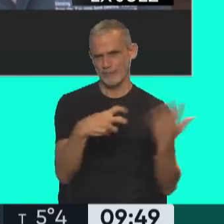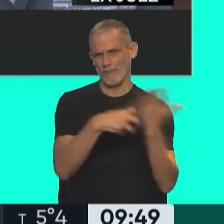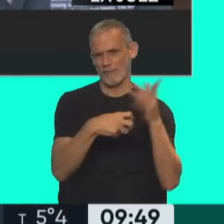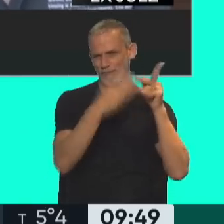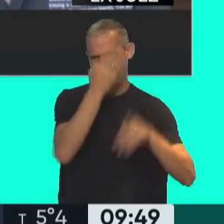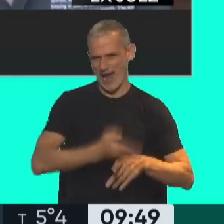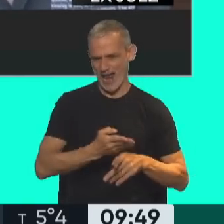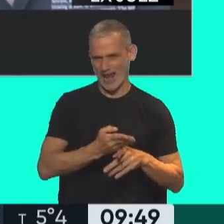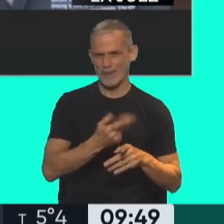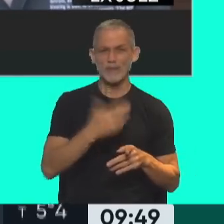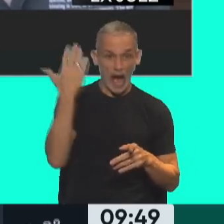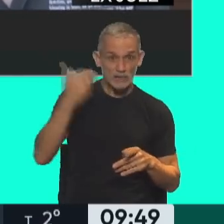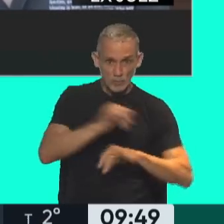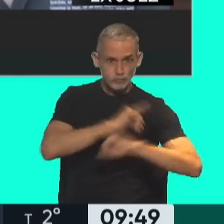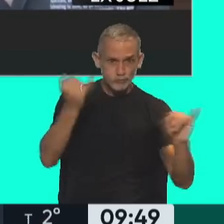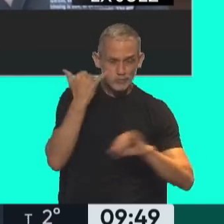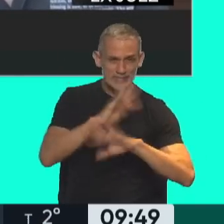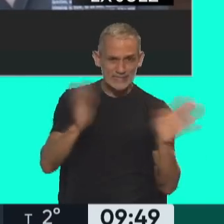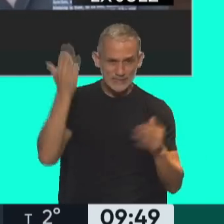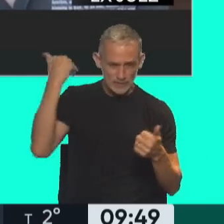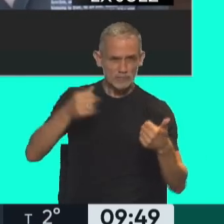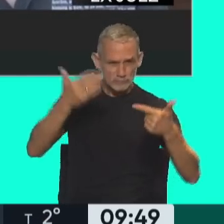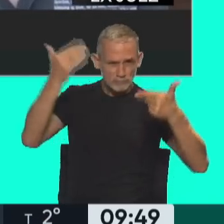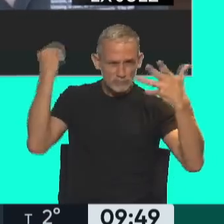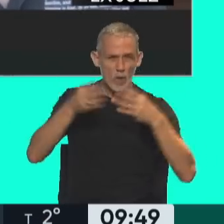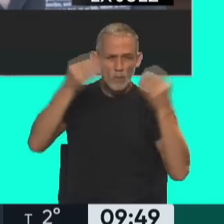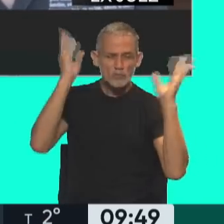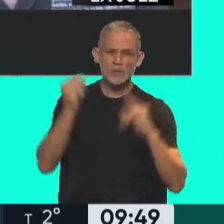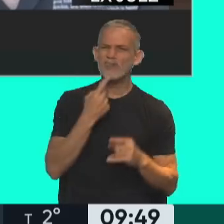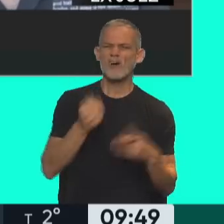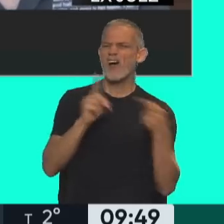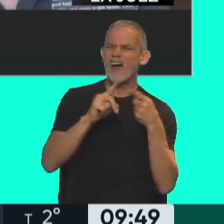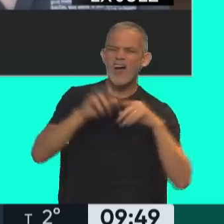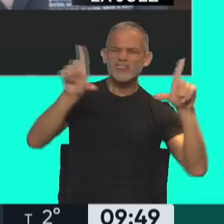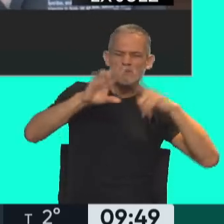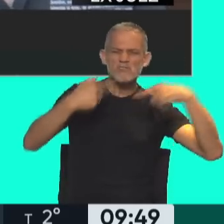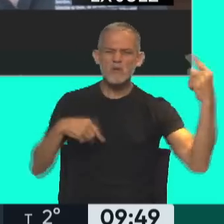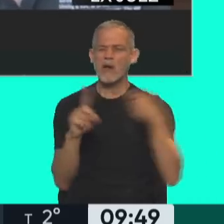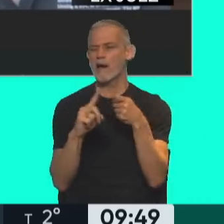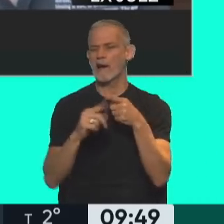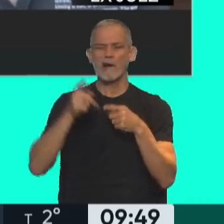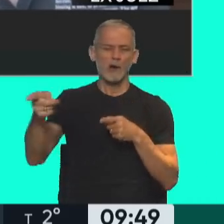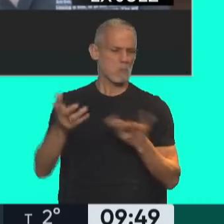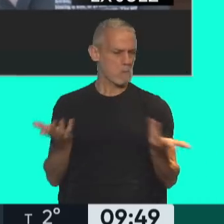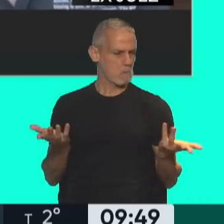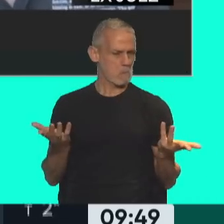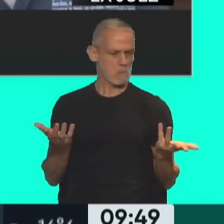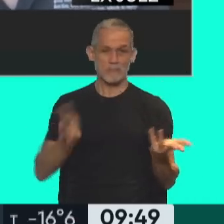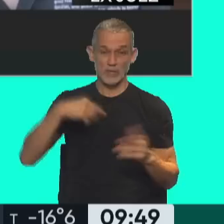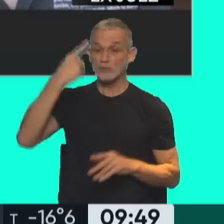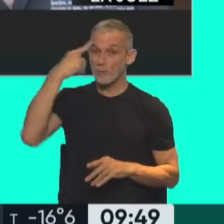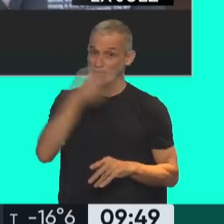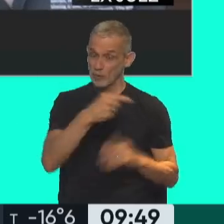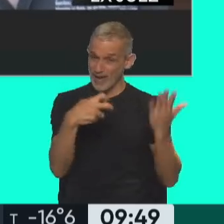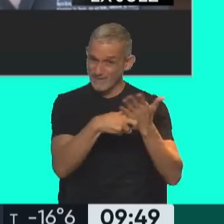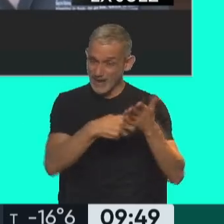otras cosas señaló públicamente en distintas oportunidades que el referendo existe puede darle un ejemplo nada más de porque considero que no hay